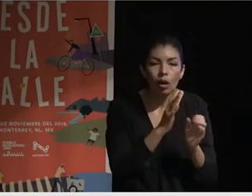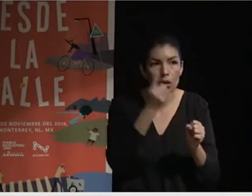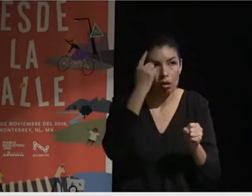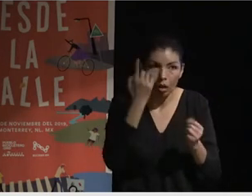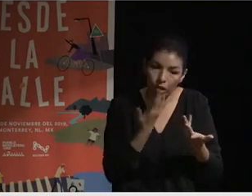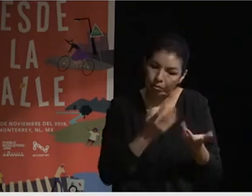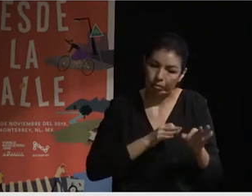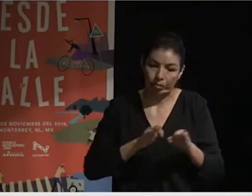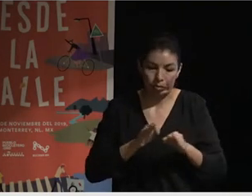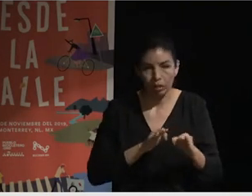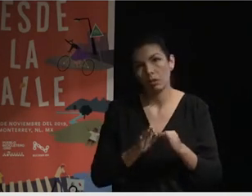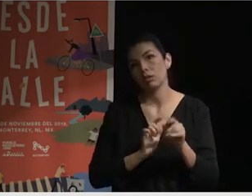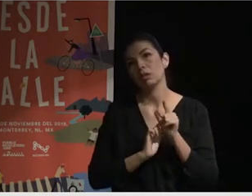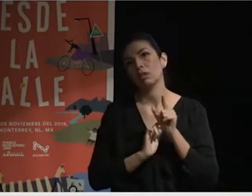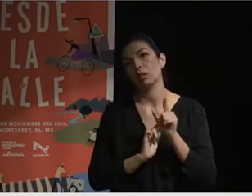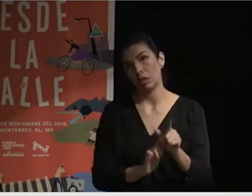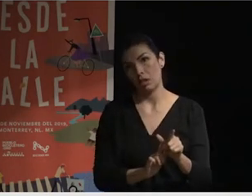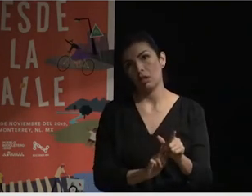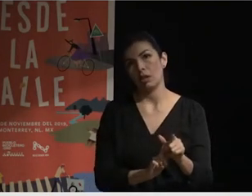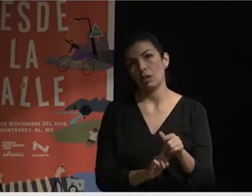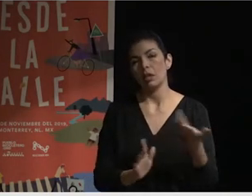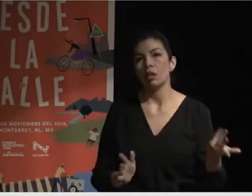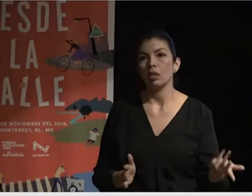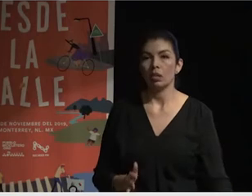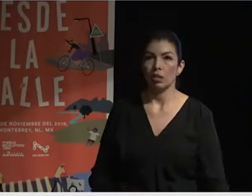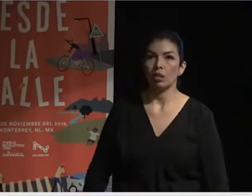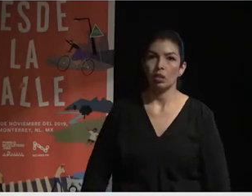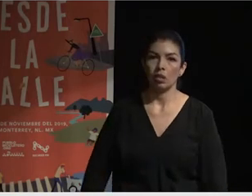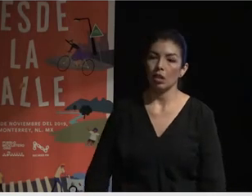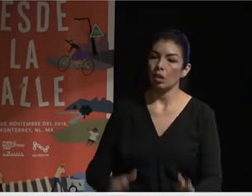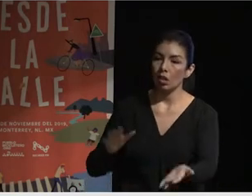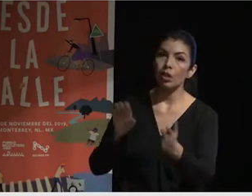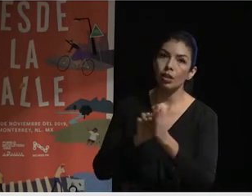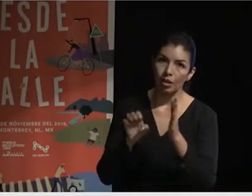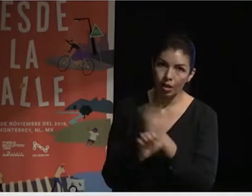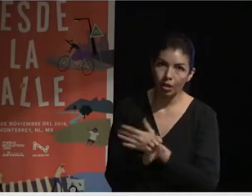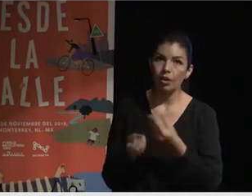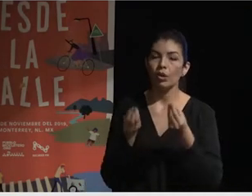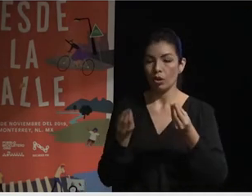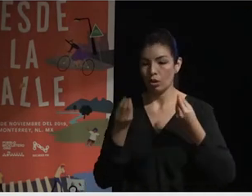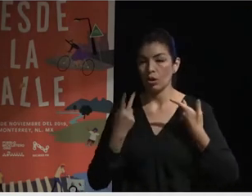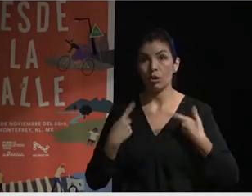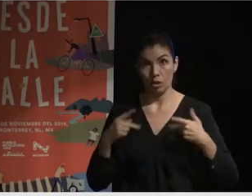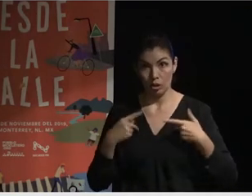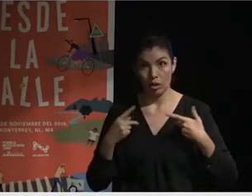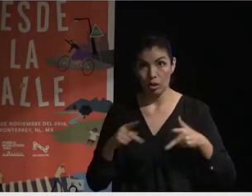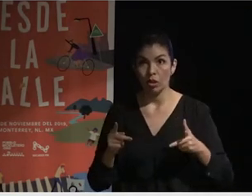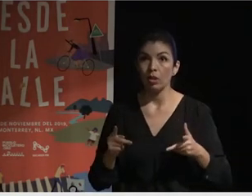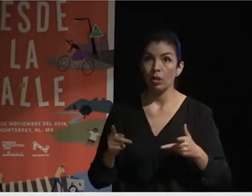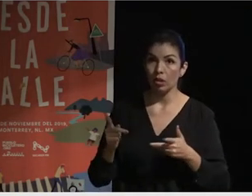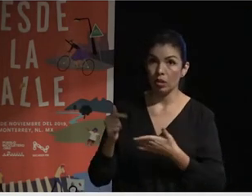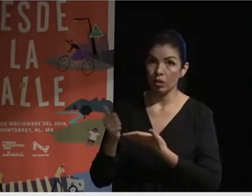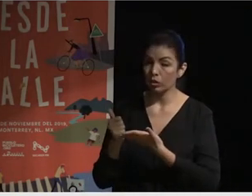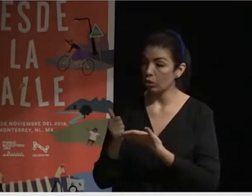Mobikes, pues la gente se dedicaba a decirle a la gente, ¿sabes qué? Deja tu bici aquí, córrele al metro y yo me encargo de acomodártela, ¿no? Entonces, como que iban ahí, me das tus 5 pesitos